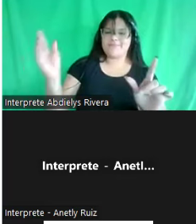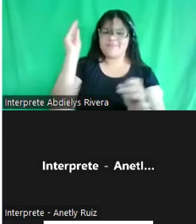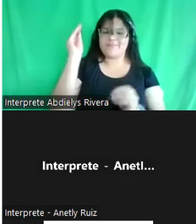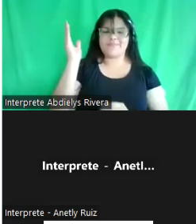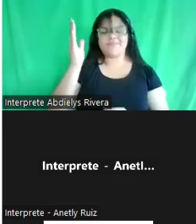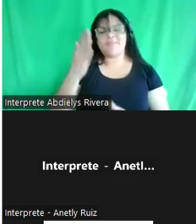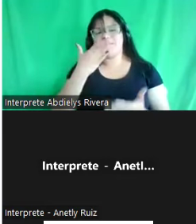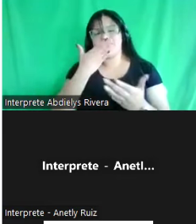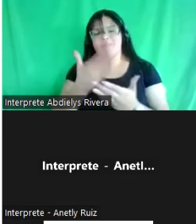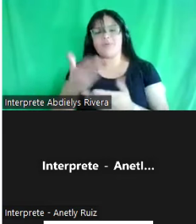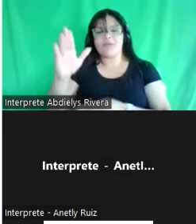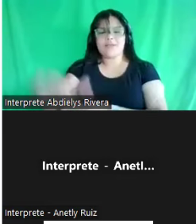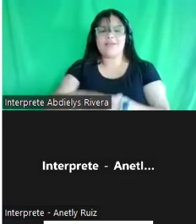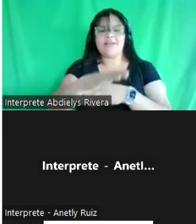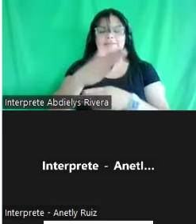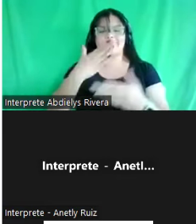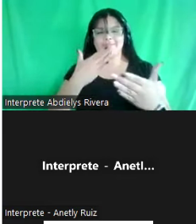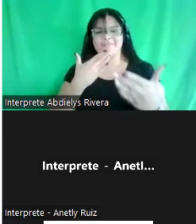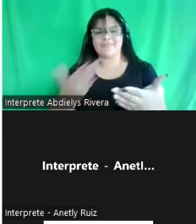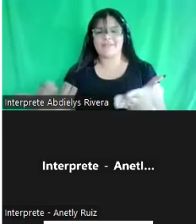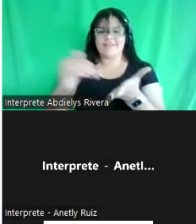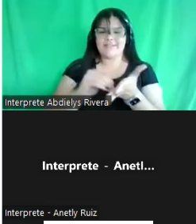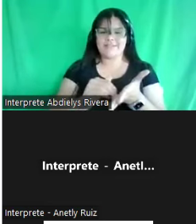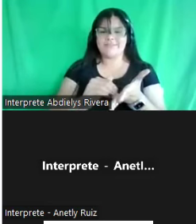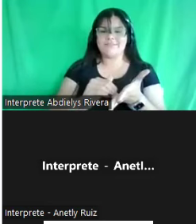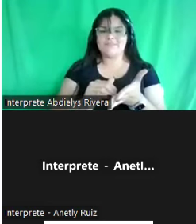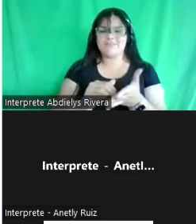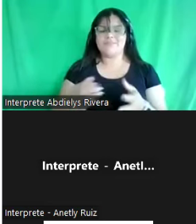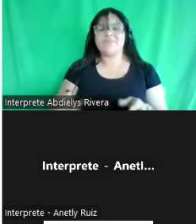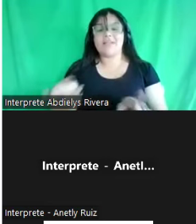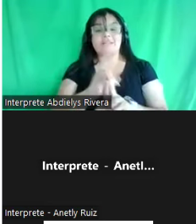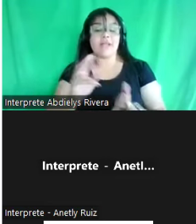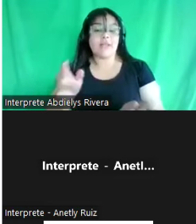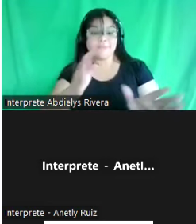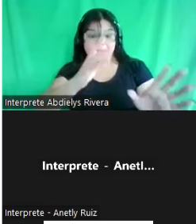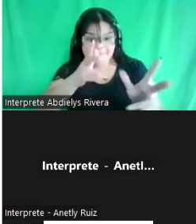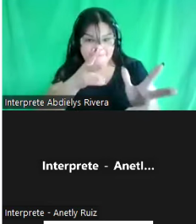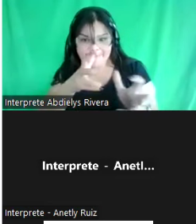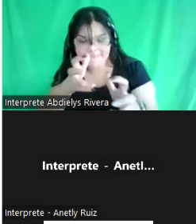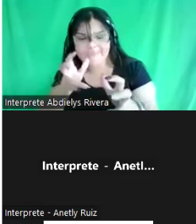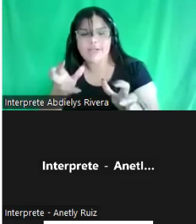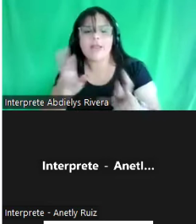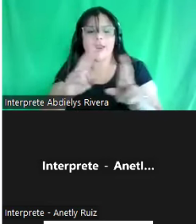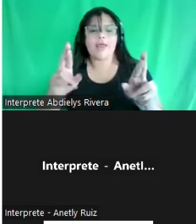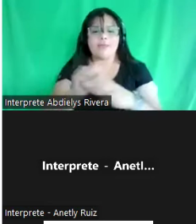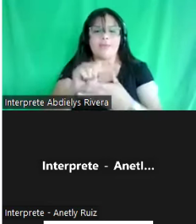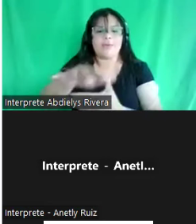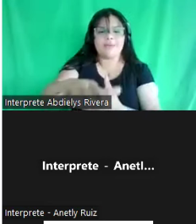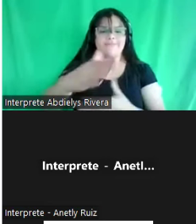Bonita tarde y gracias nuevamente. Atentos a sus correos electrónicos que van a estar recibiendo las comunicaciones.